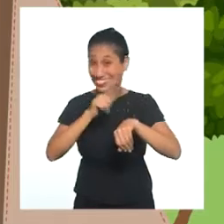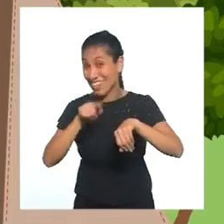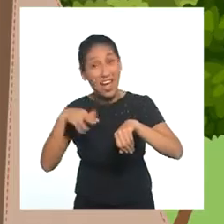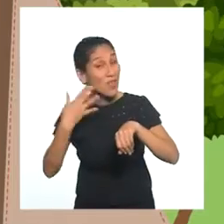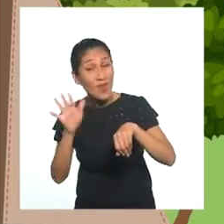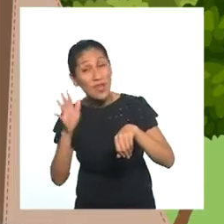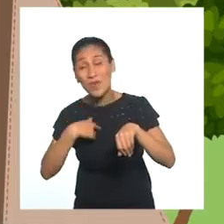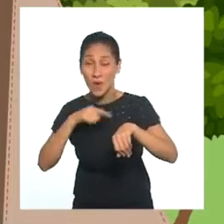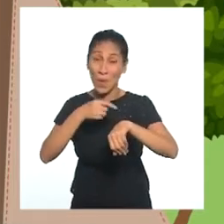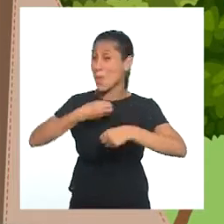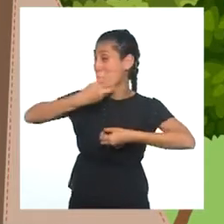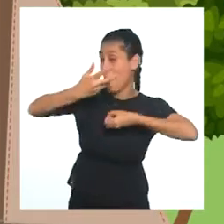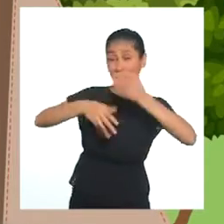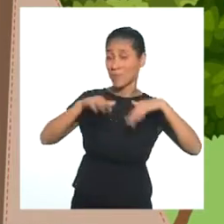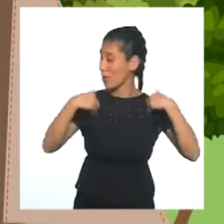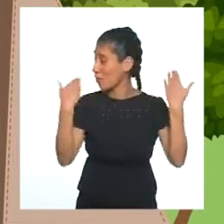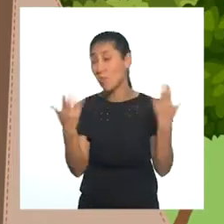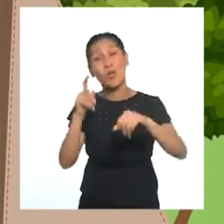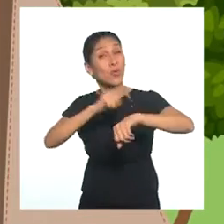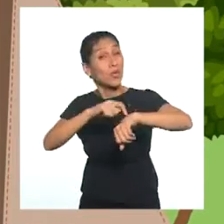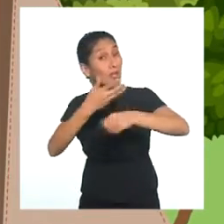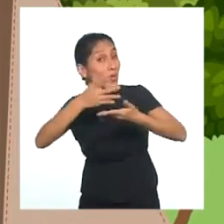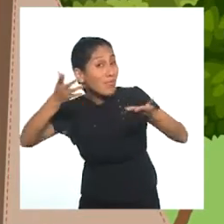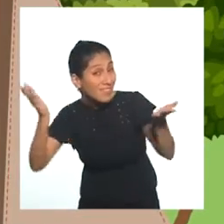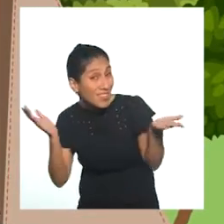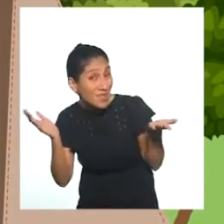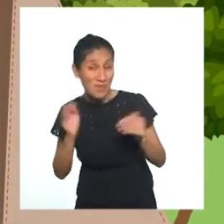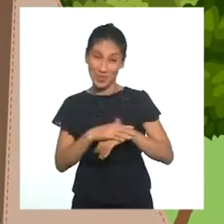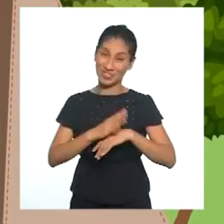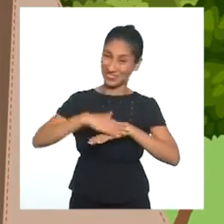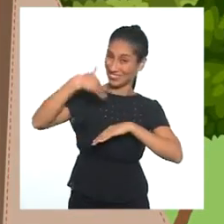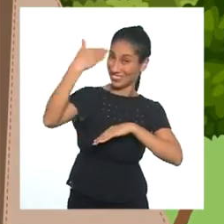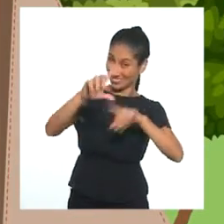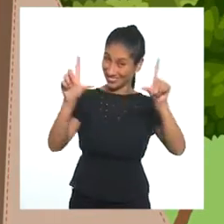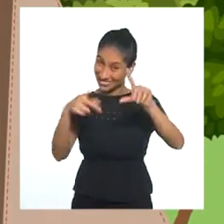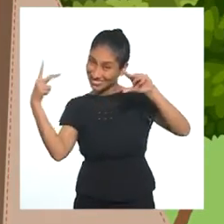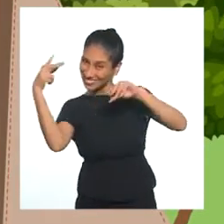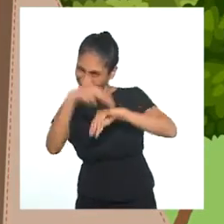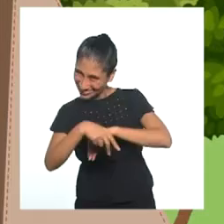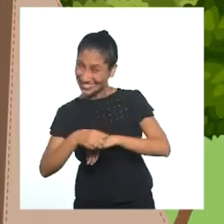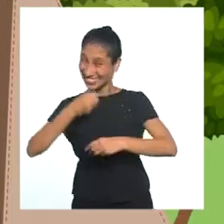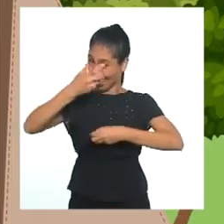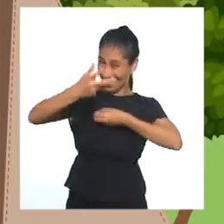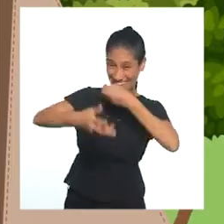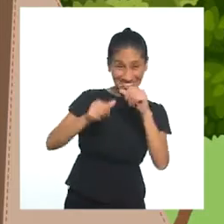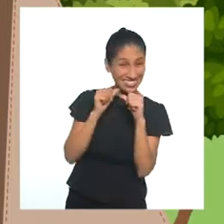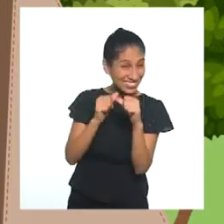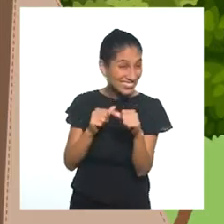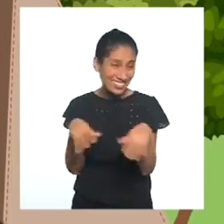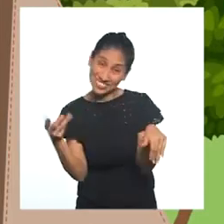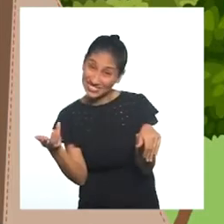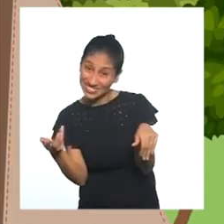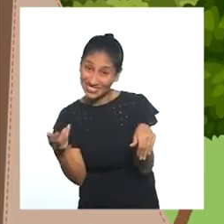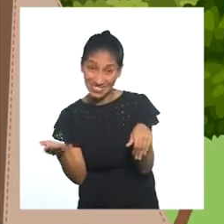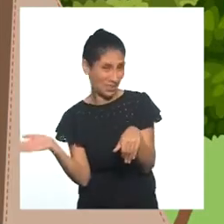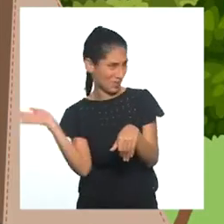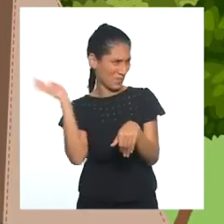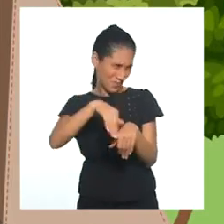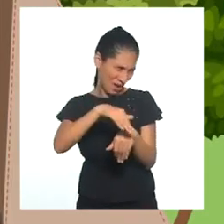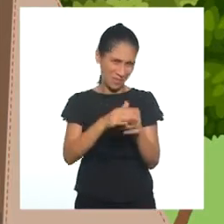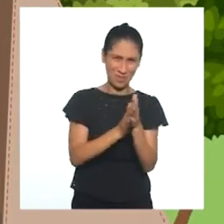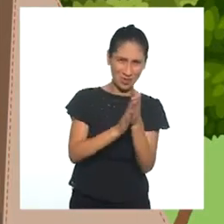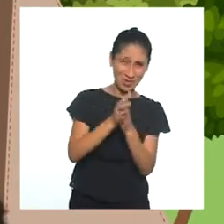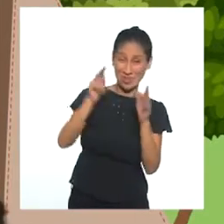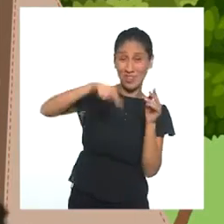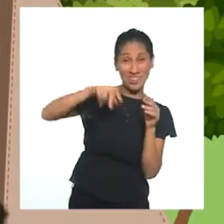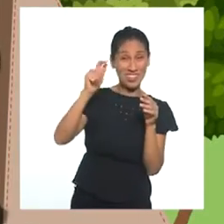¡Ya no hay tiempo! ¡Lo veremos después de la pausa! ¡Vamos con Natalie